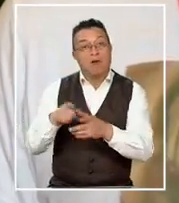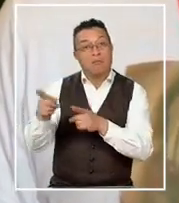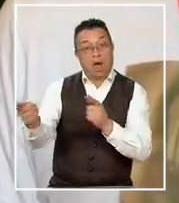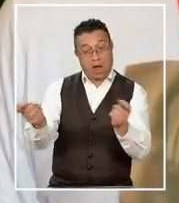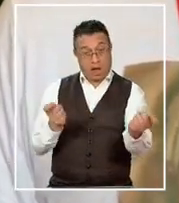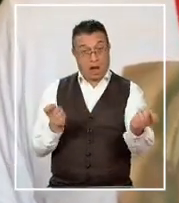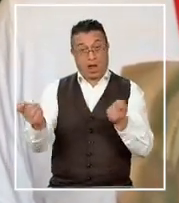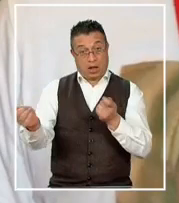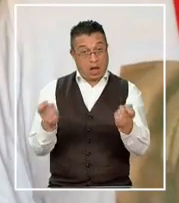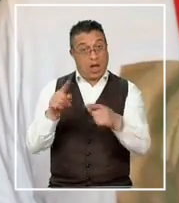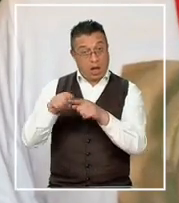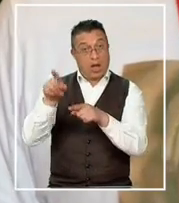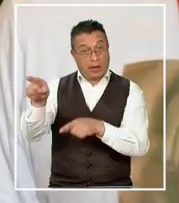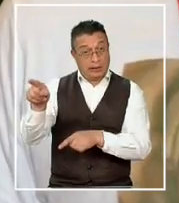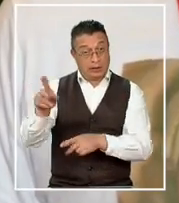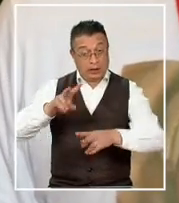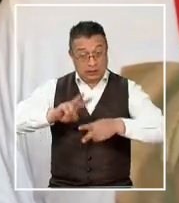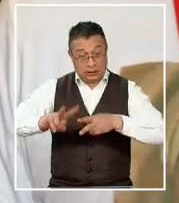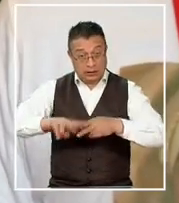de gestión.